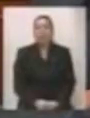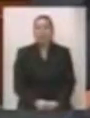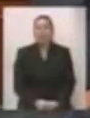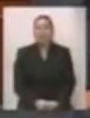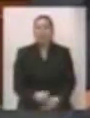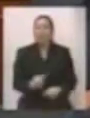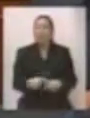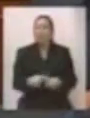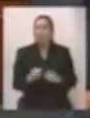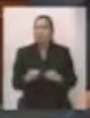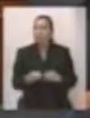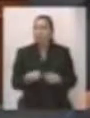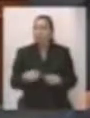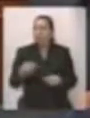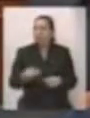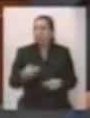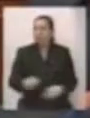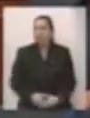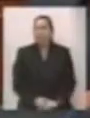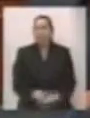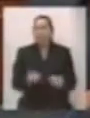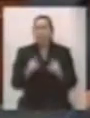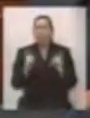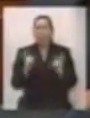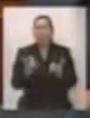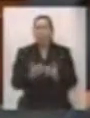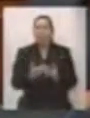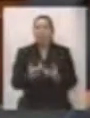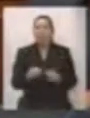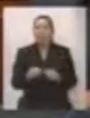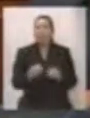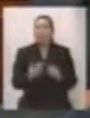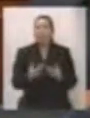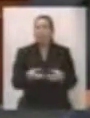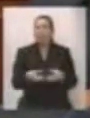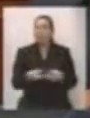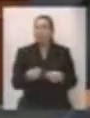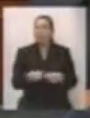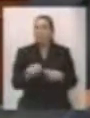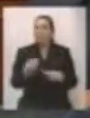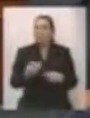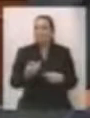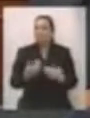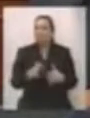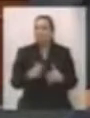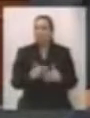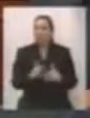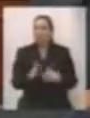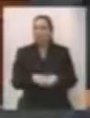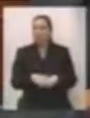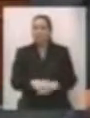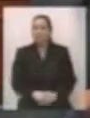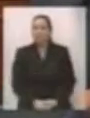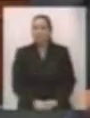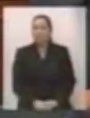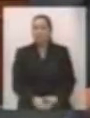crear una serie de comisiones especiales. Aquí en el Congreso también se hacen muchas comisiones especiales. Lamentablemente, ya en la parte